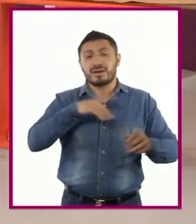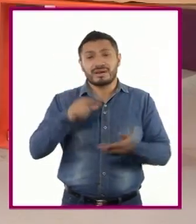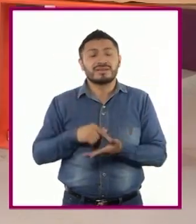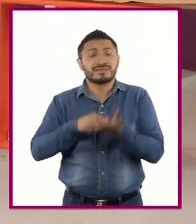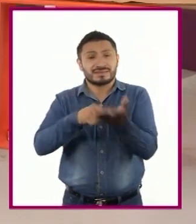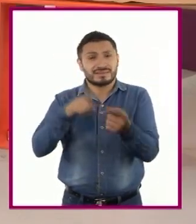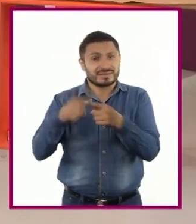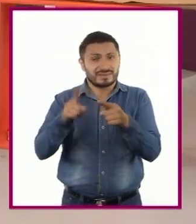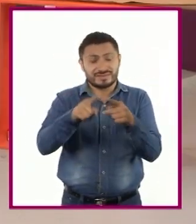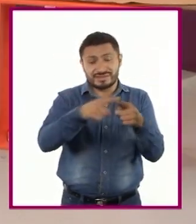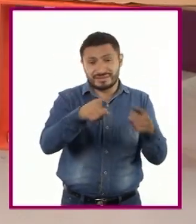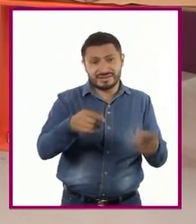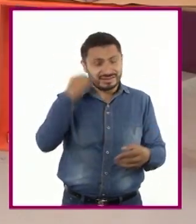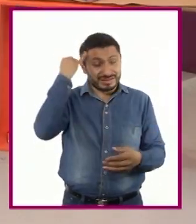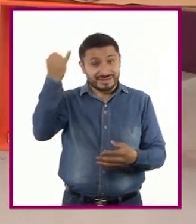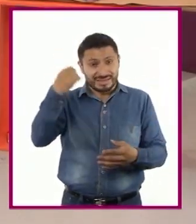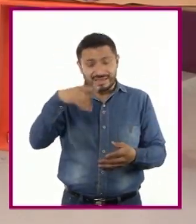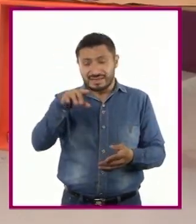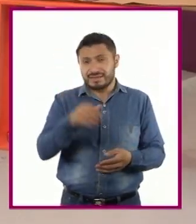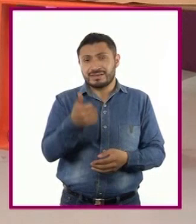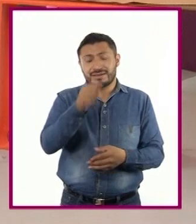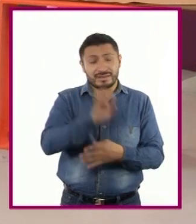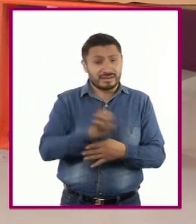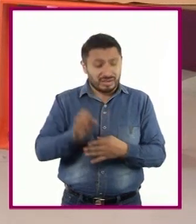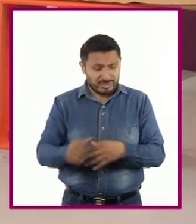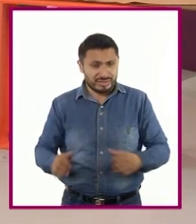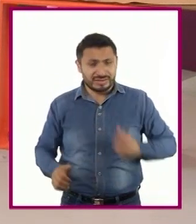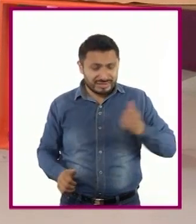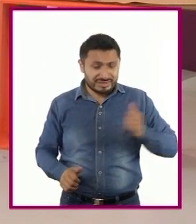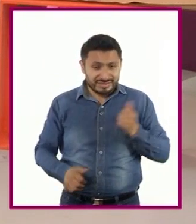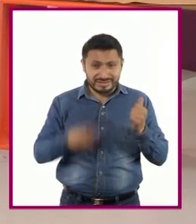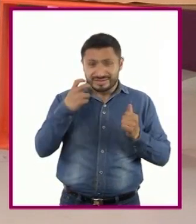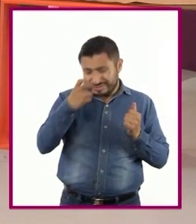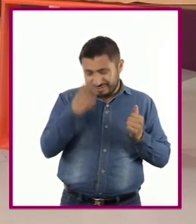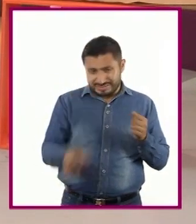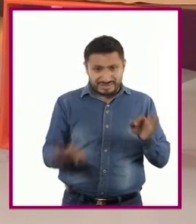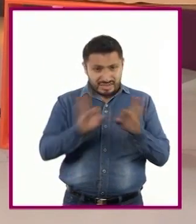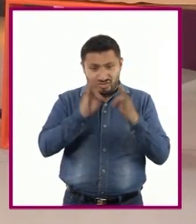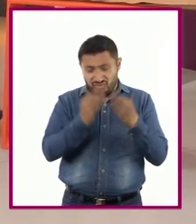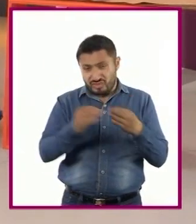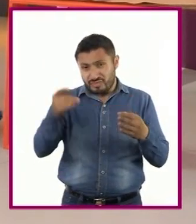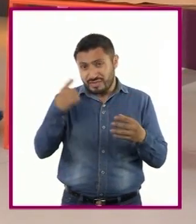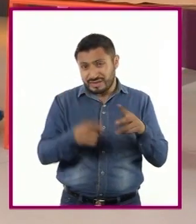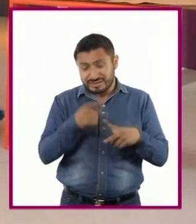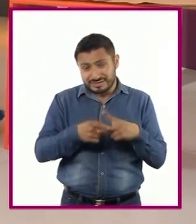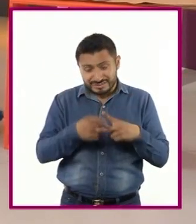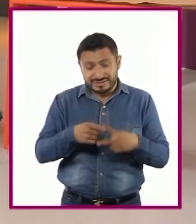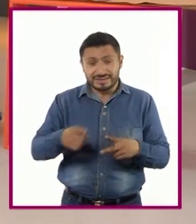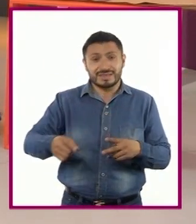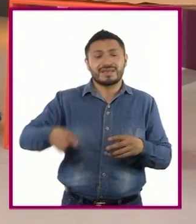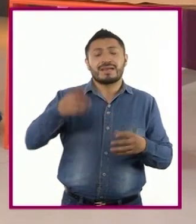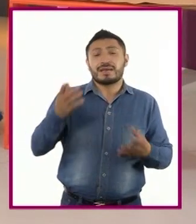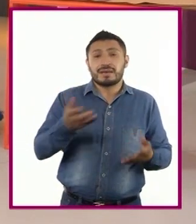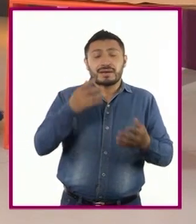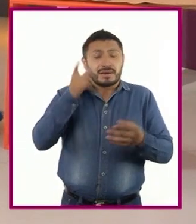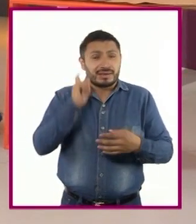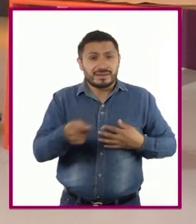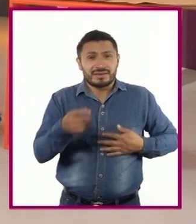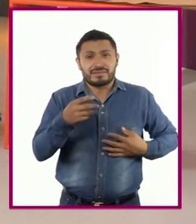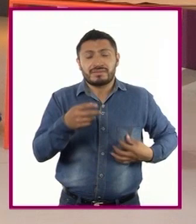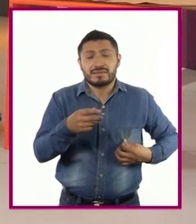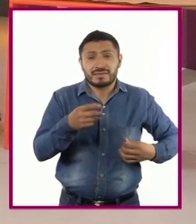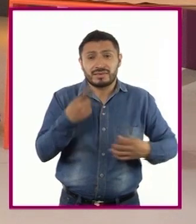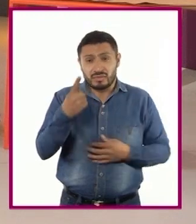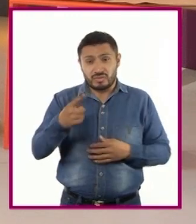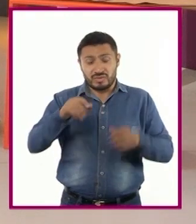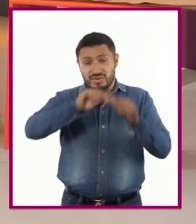perspectivas. Así que, aprovechando la analogía geométrica, digamos que vamos a elevar el significado de una